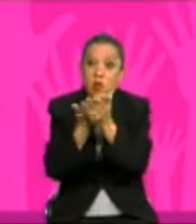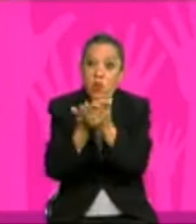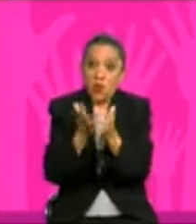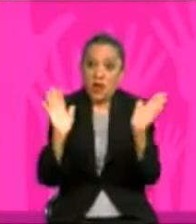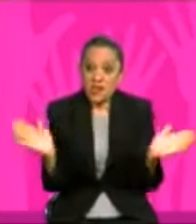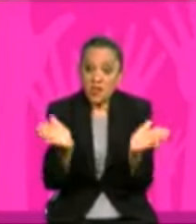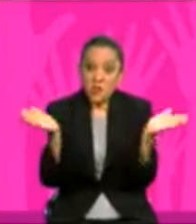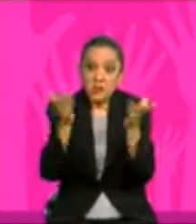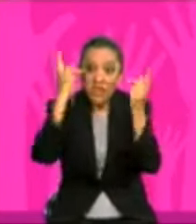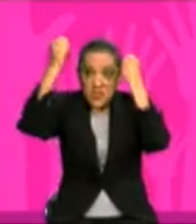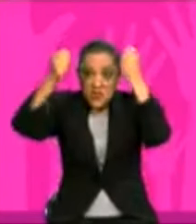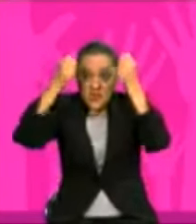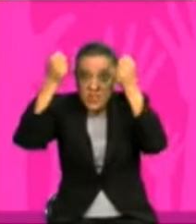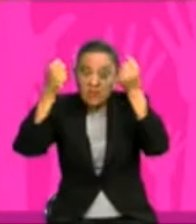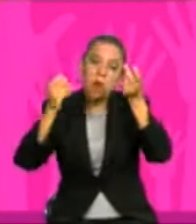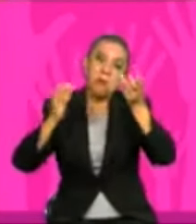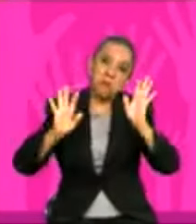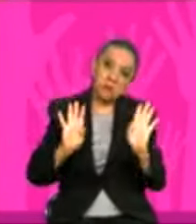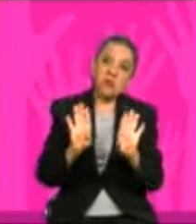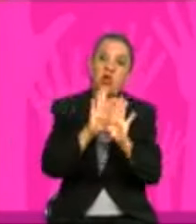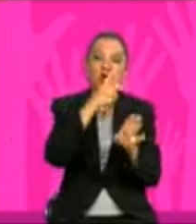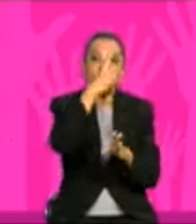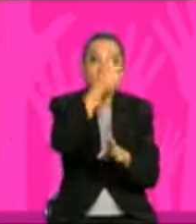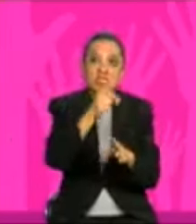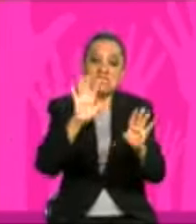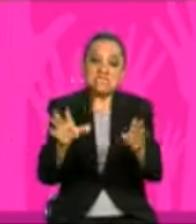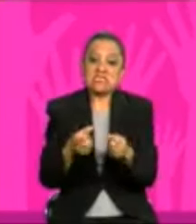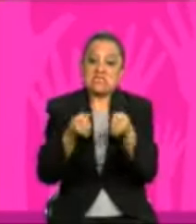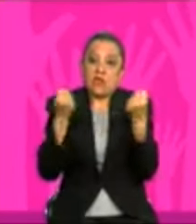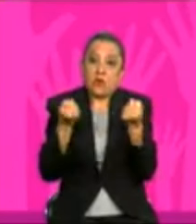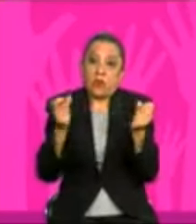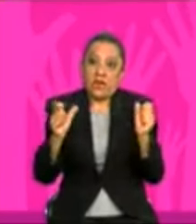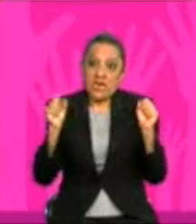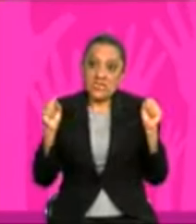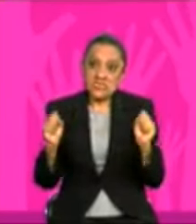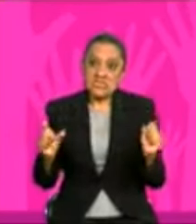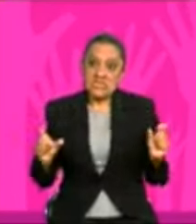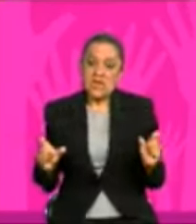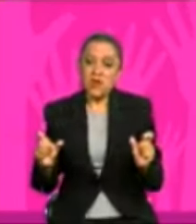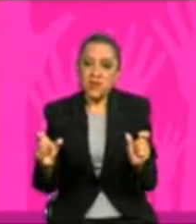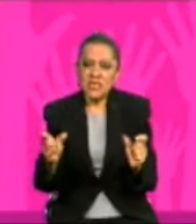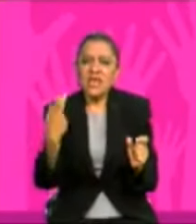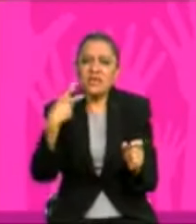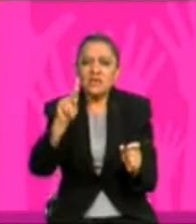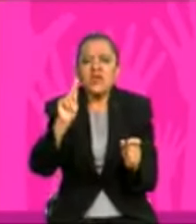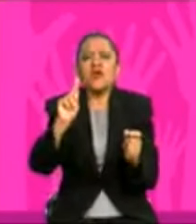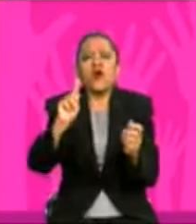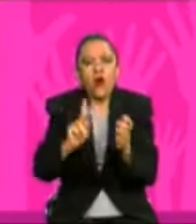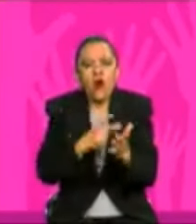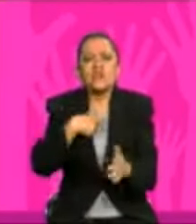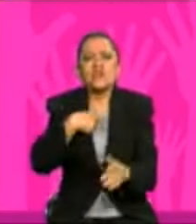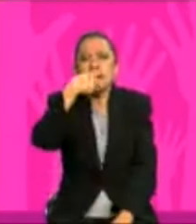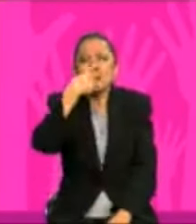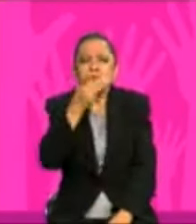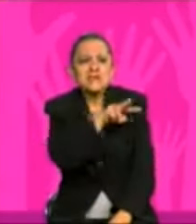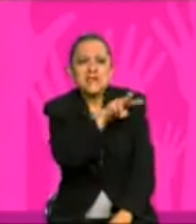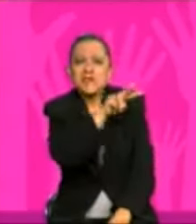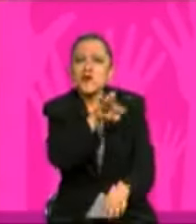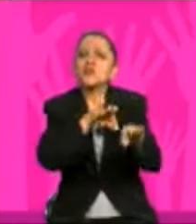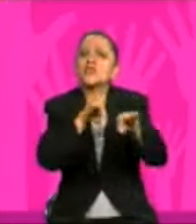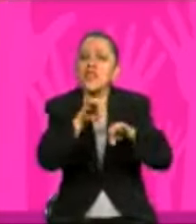como dicen que van a recuperar la seguridad. Pero reitero, ¿por qué no lo han hecho si han tenido la